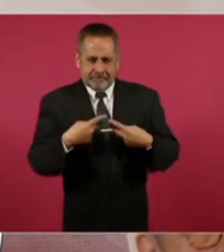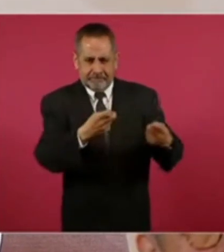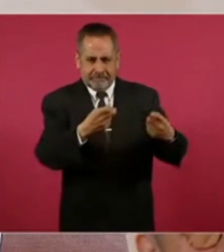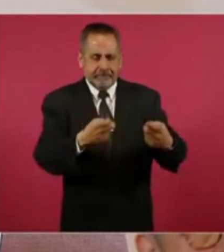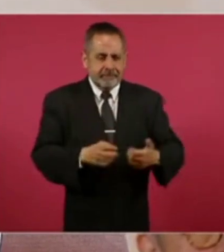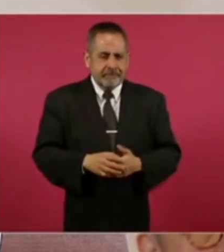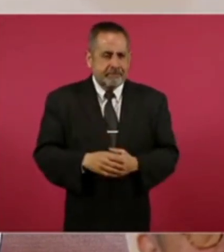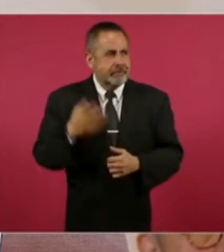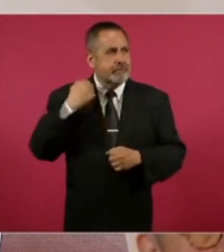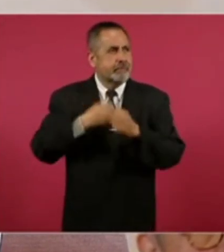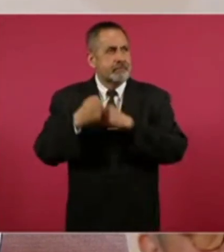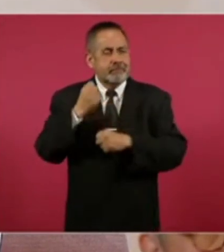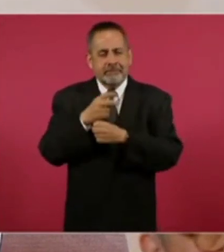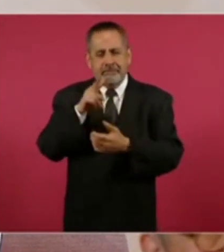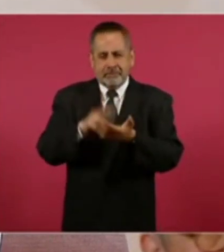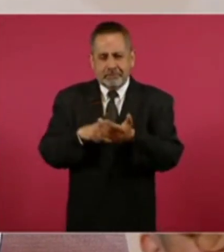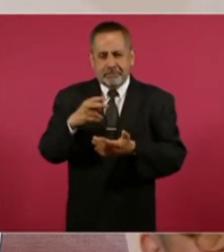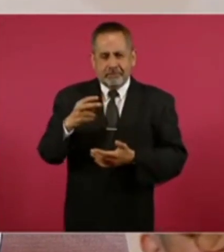en el 2006.